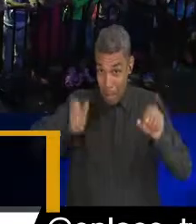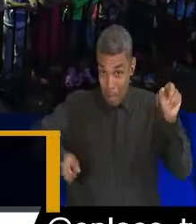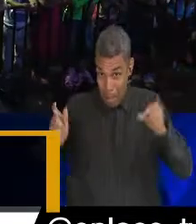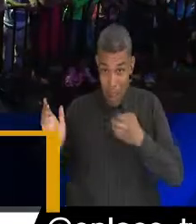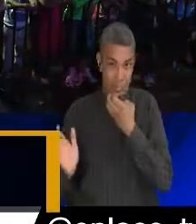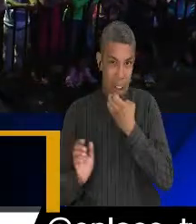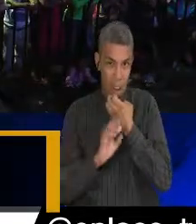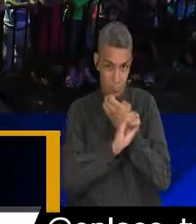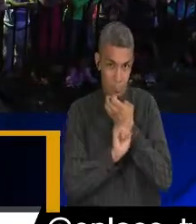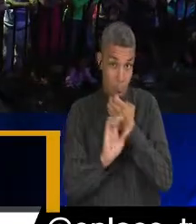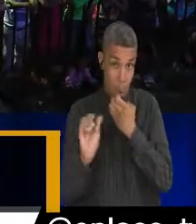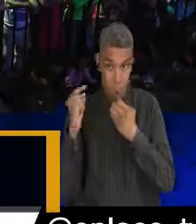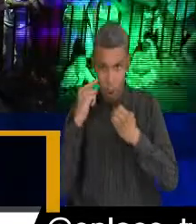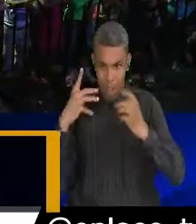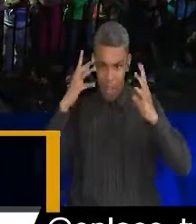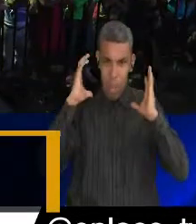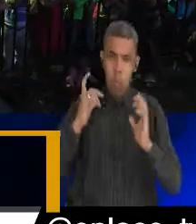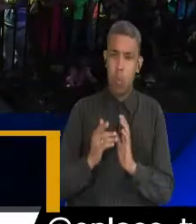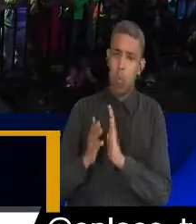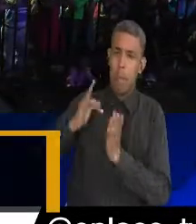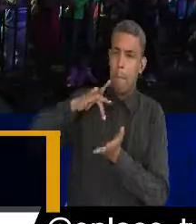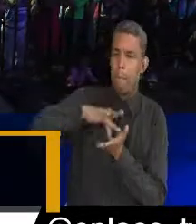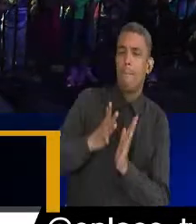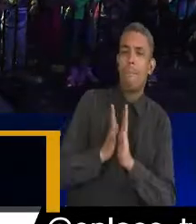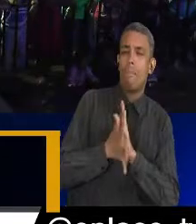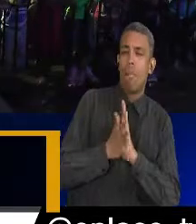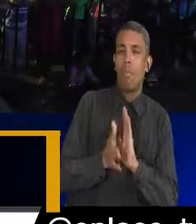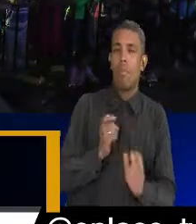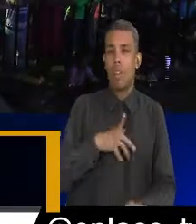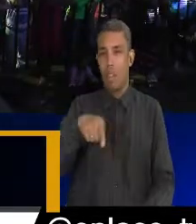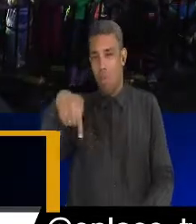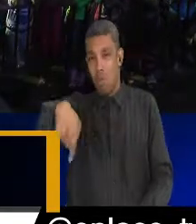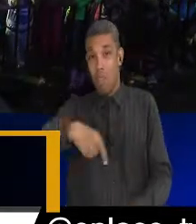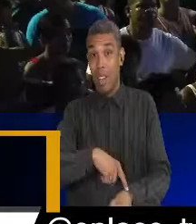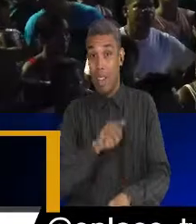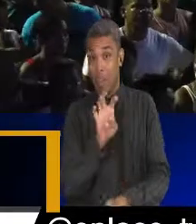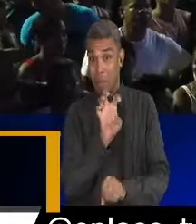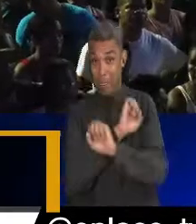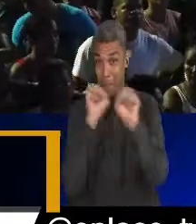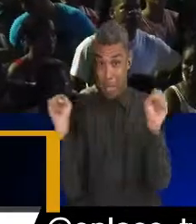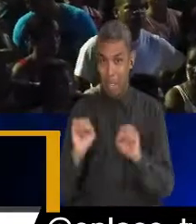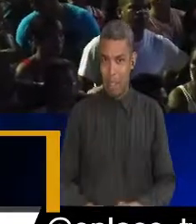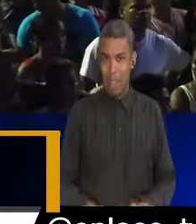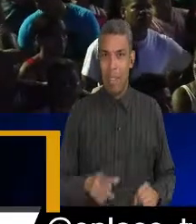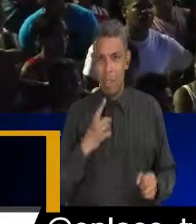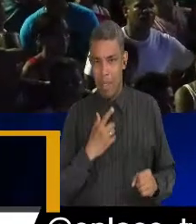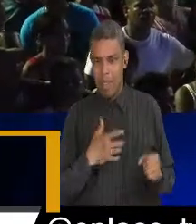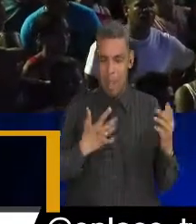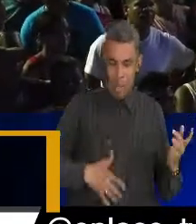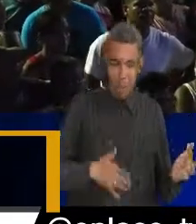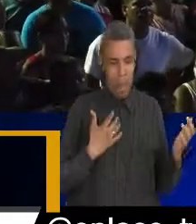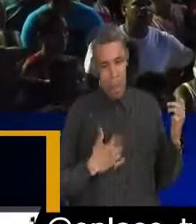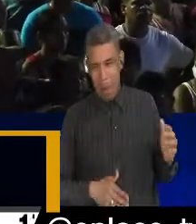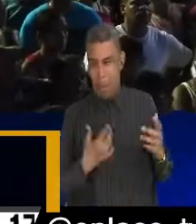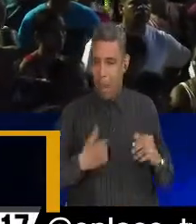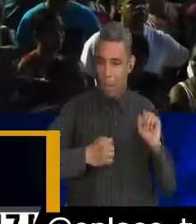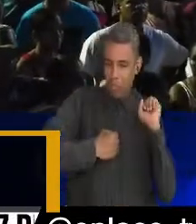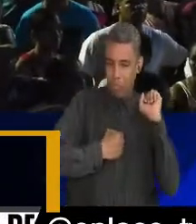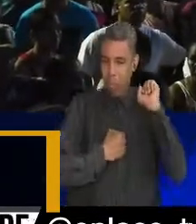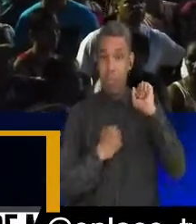nivel mundial. De hecho, ahorita a las 9 de la mañana empezamos con mucha música, ahorita nuevamente a las 4 de la tarde estaremos allí y el día de